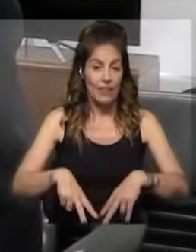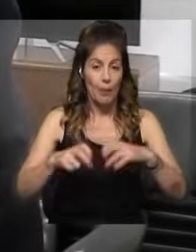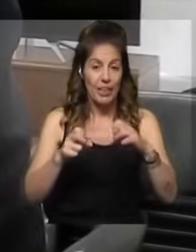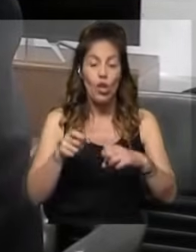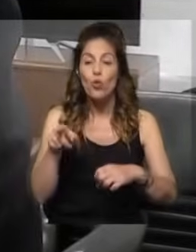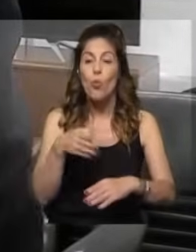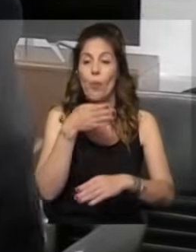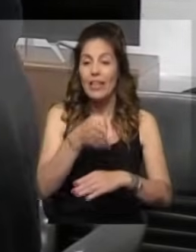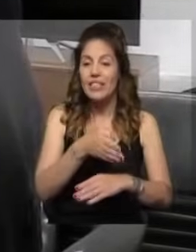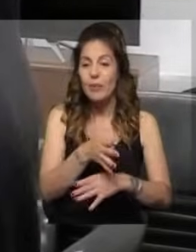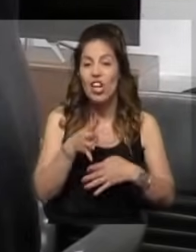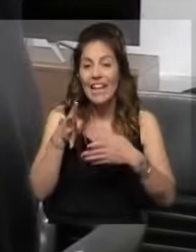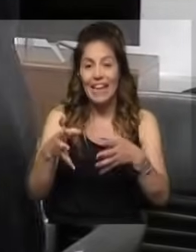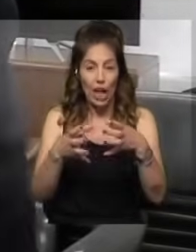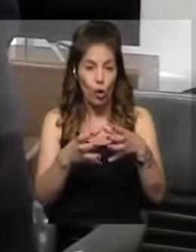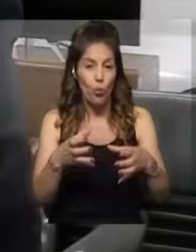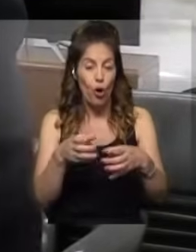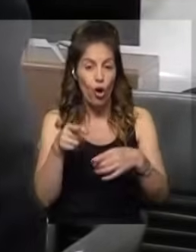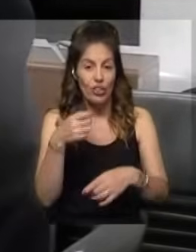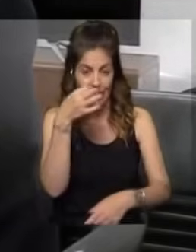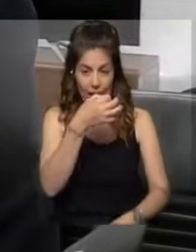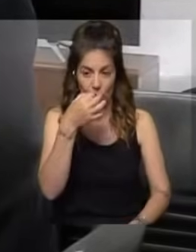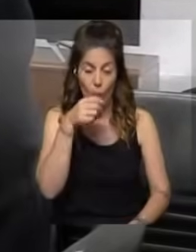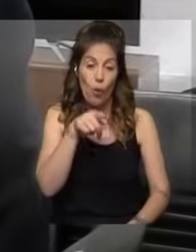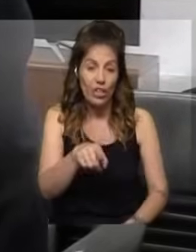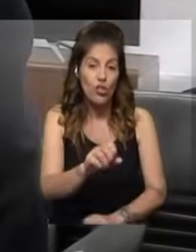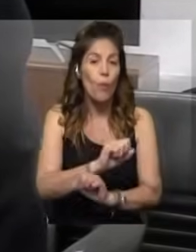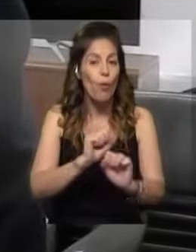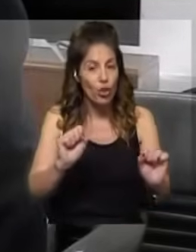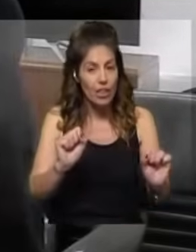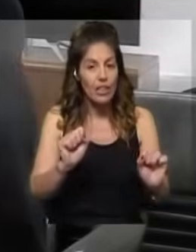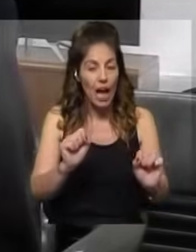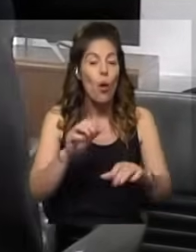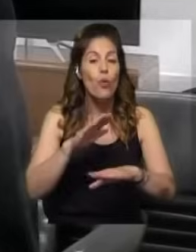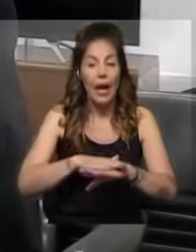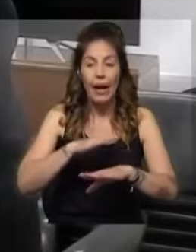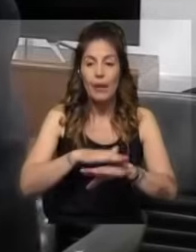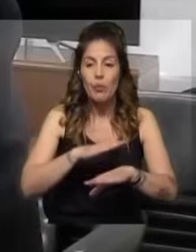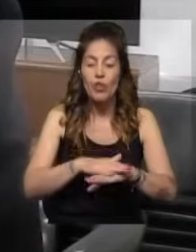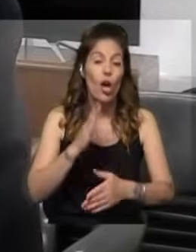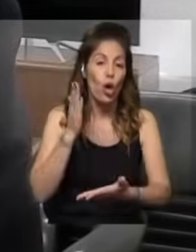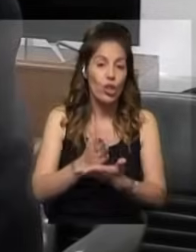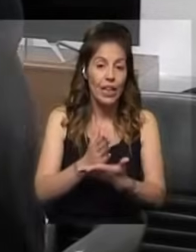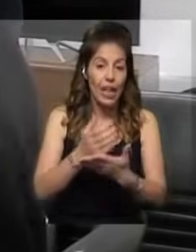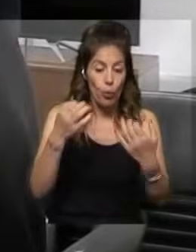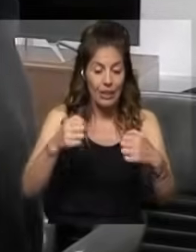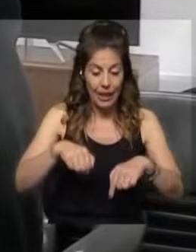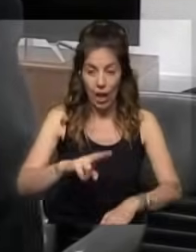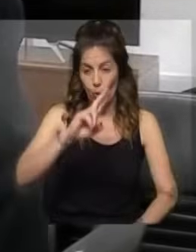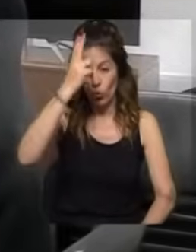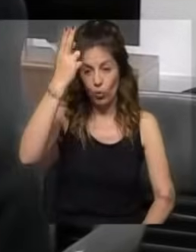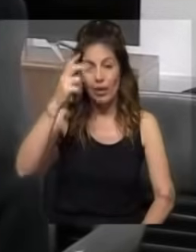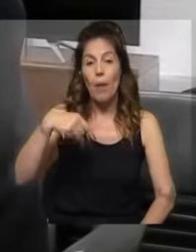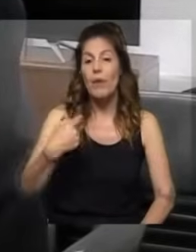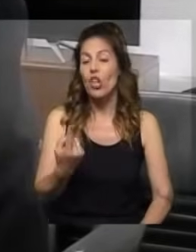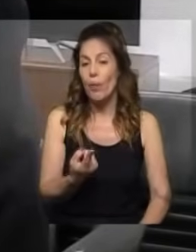eventual en el ataque a la brigada eventualmente por esa causa podría haber alguna responsabilidad y alguna condena a cumplir aquí en Uruguay pero una vez